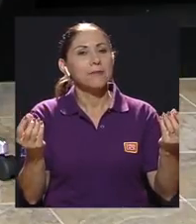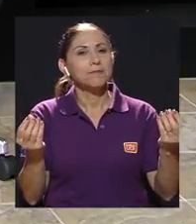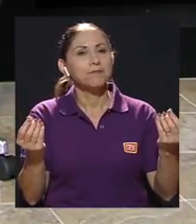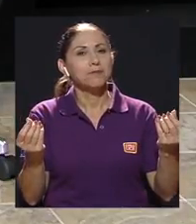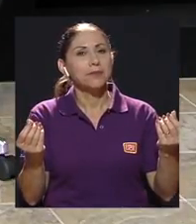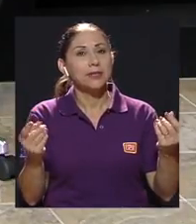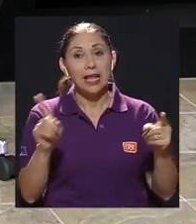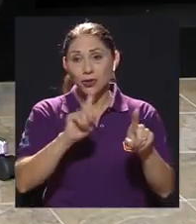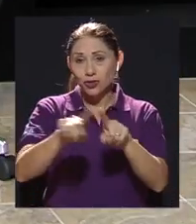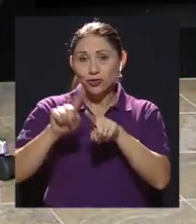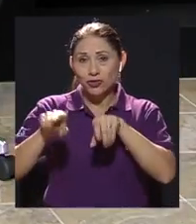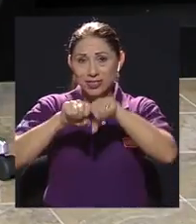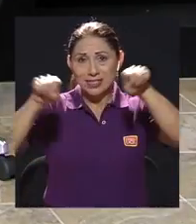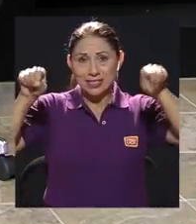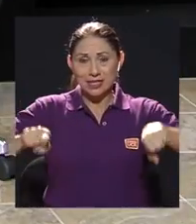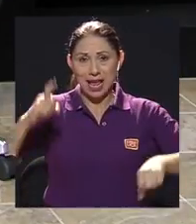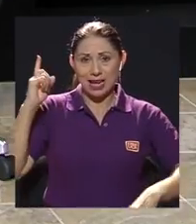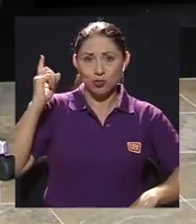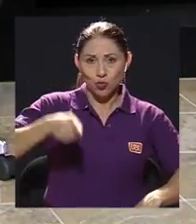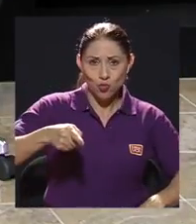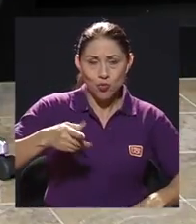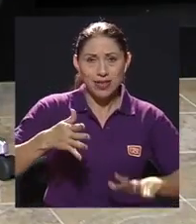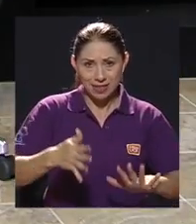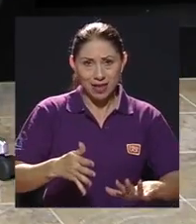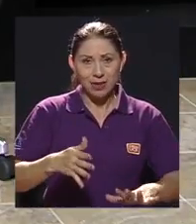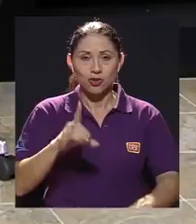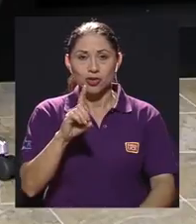de los regímenes autoritarios, las dictaduras,